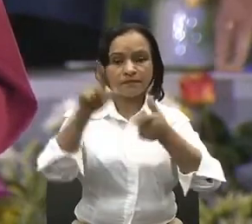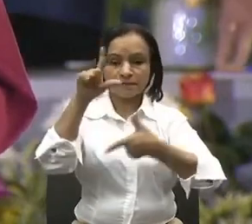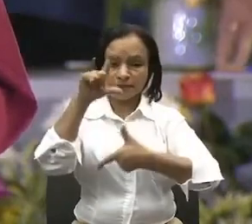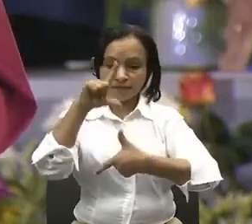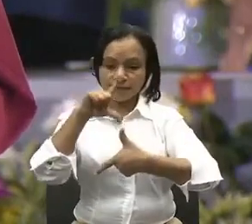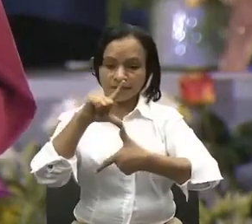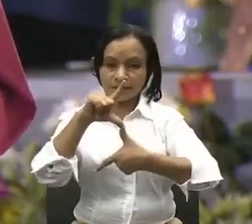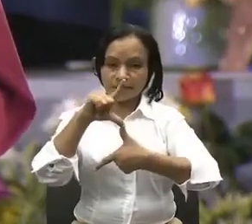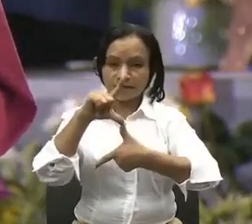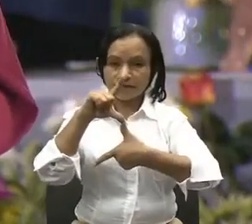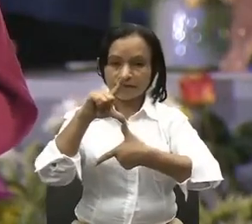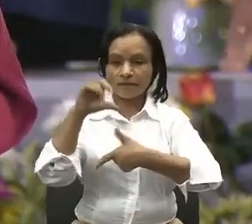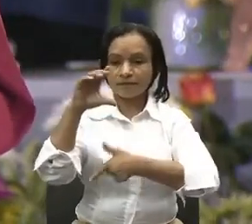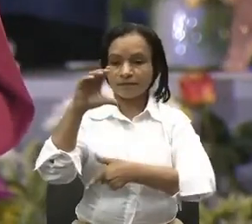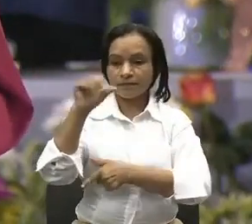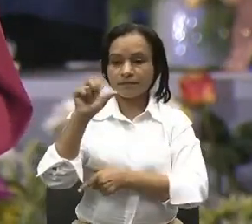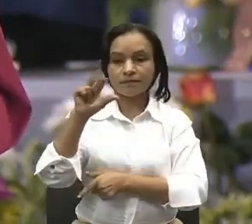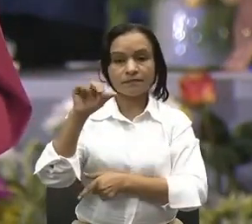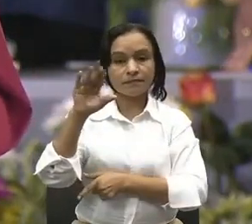latinoamericanos y caribeños.